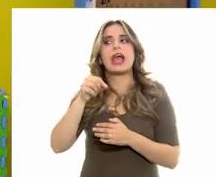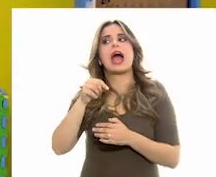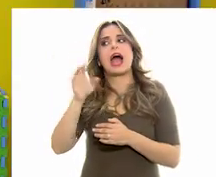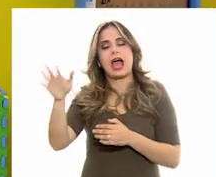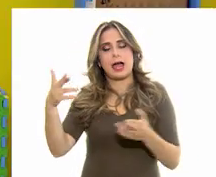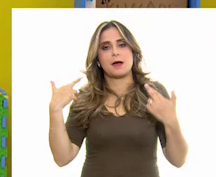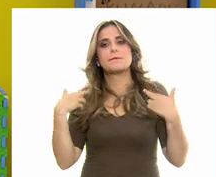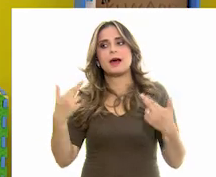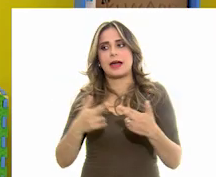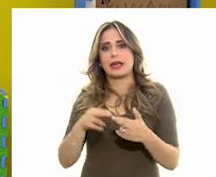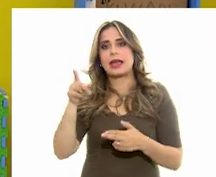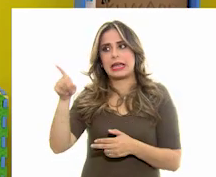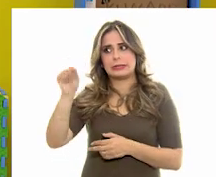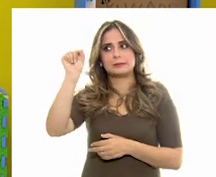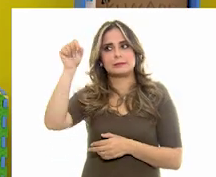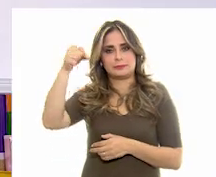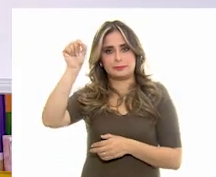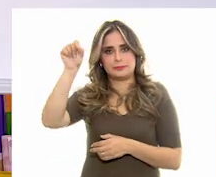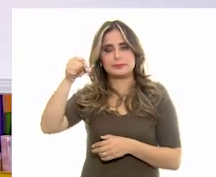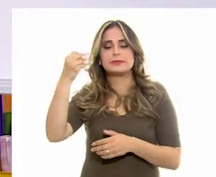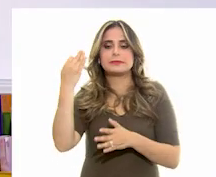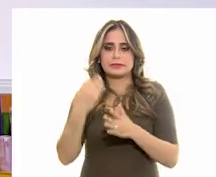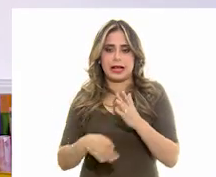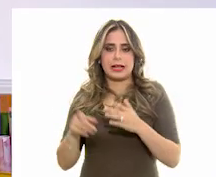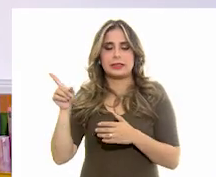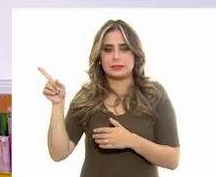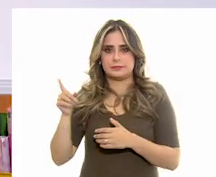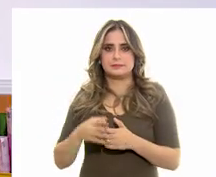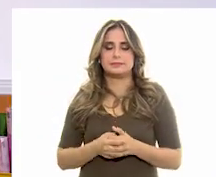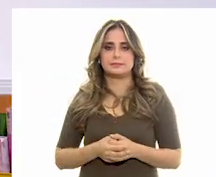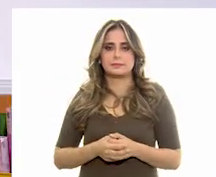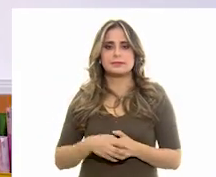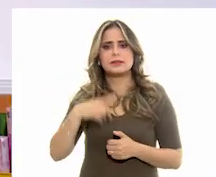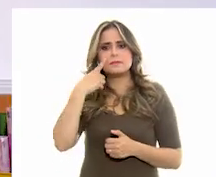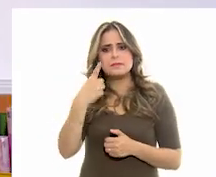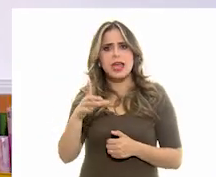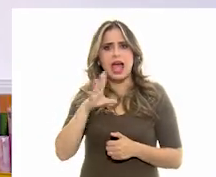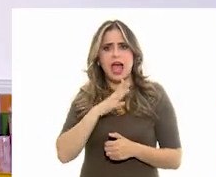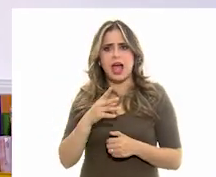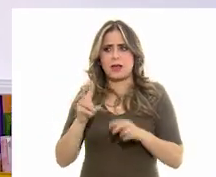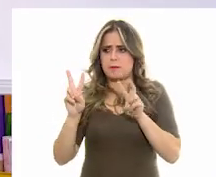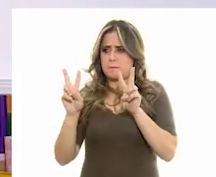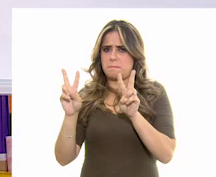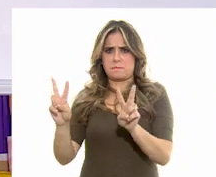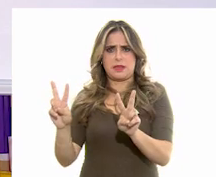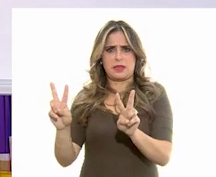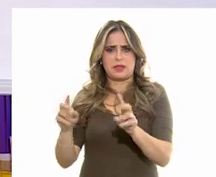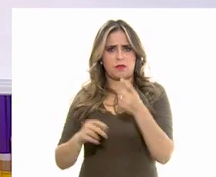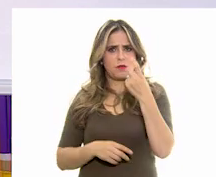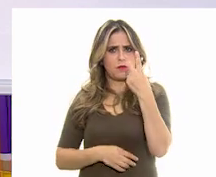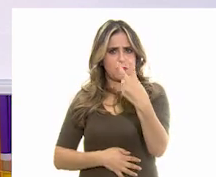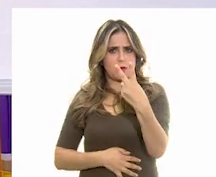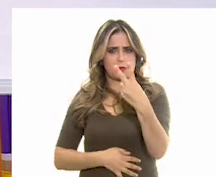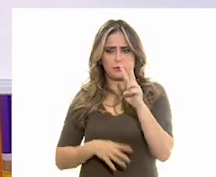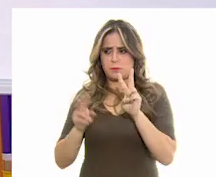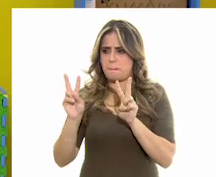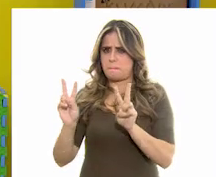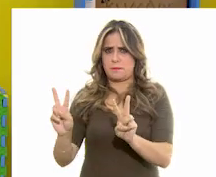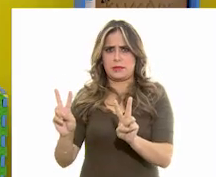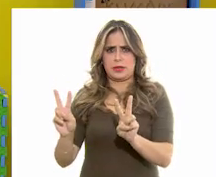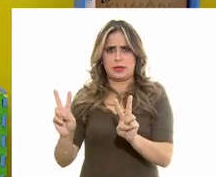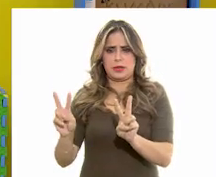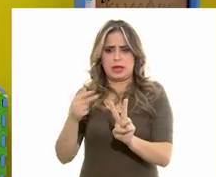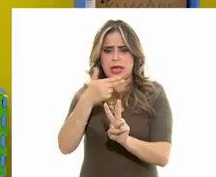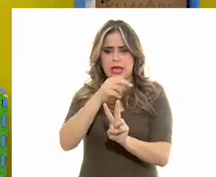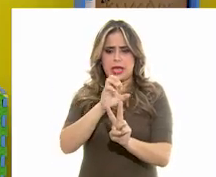maestra. Ahí está la tilde. Ahí y está. Ahora, vemos que tiene dos V. Dos V. Dos